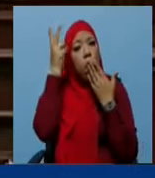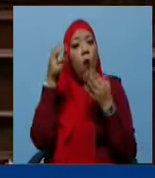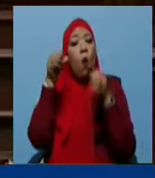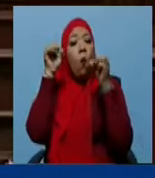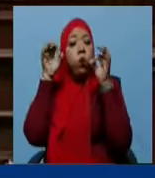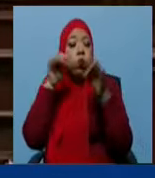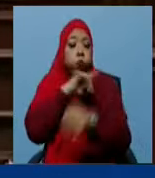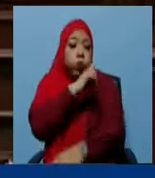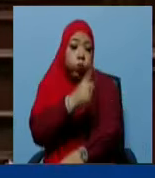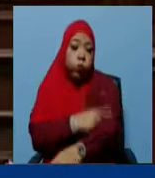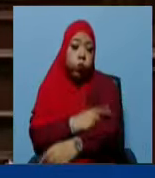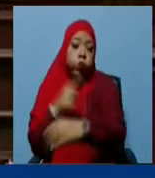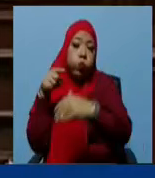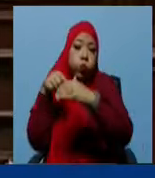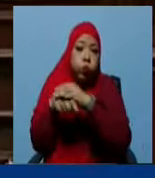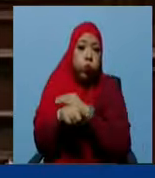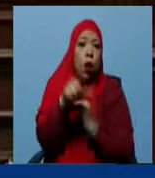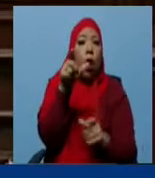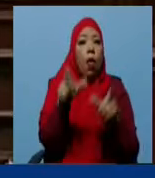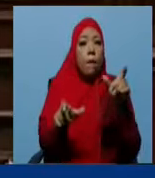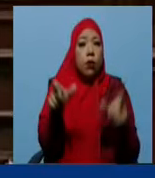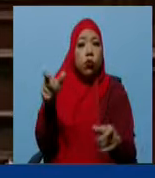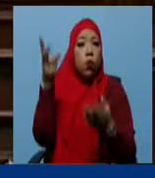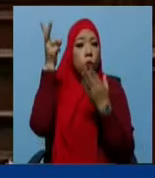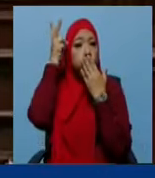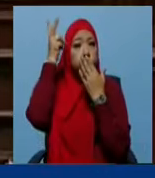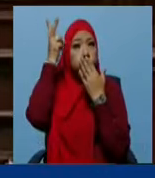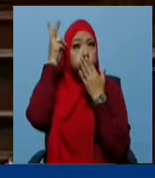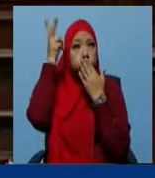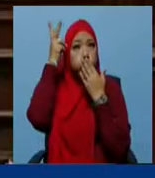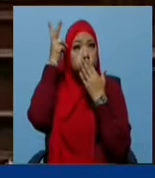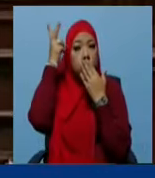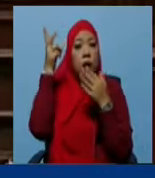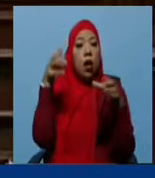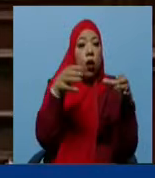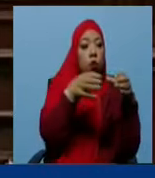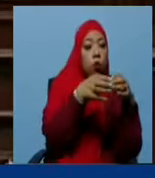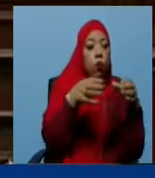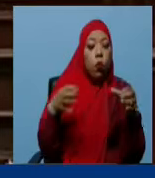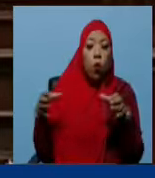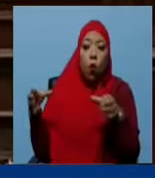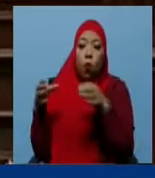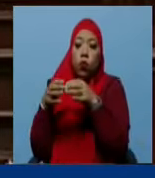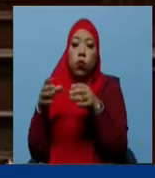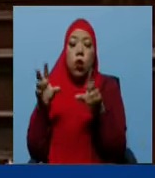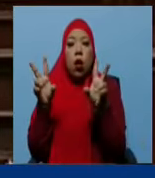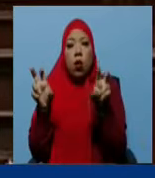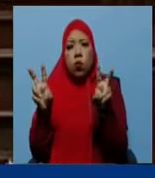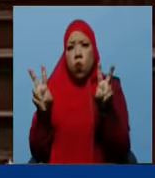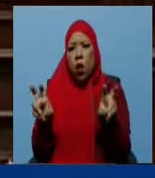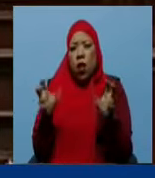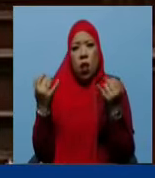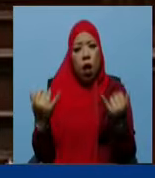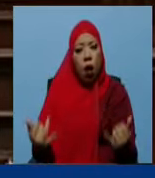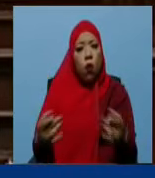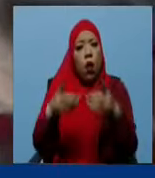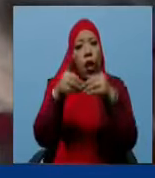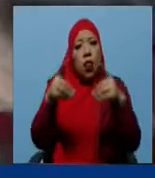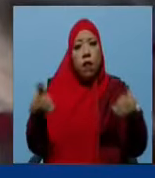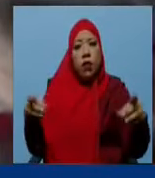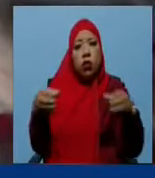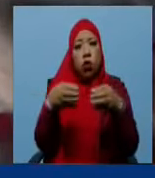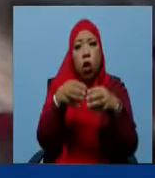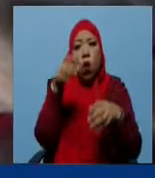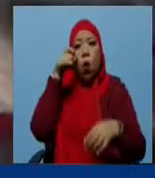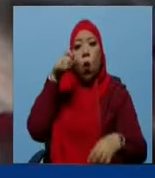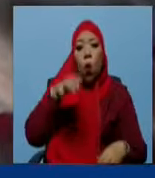para penetrar, infiltrar y dividir. No es nuevo. No es